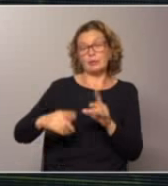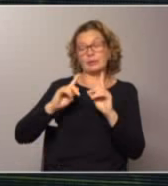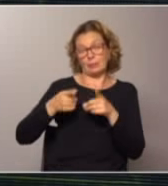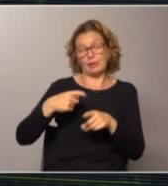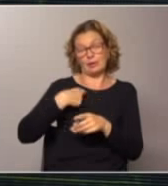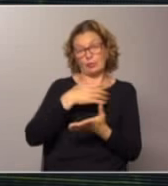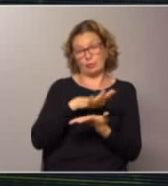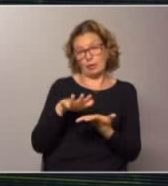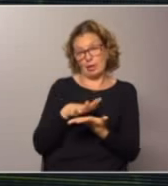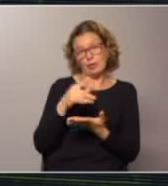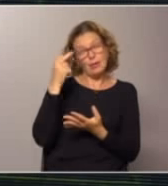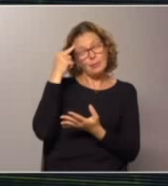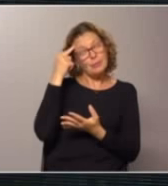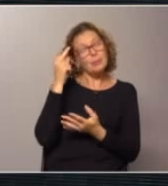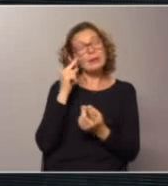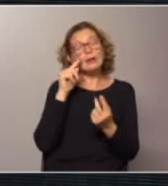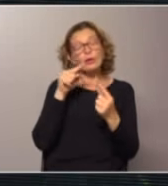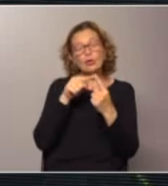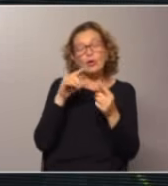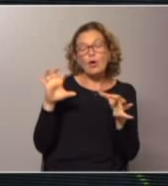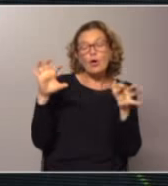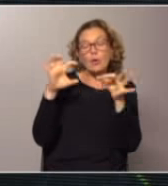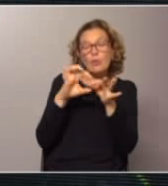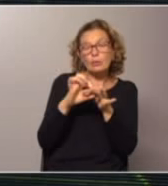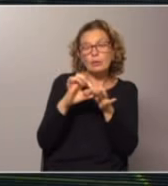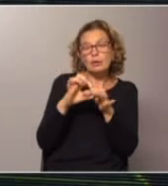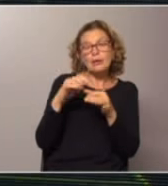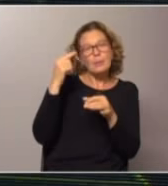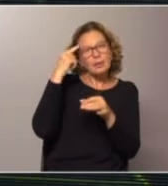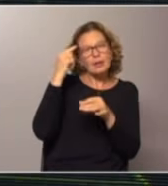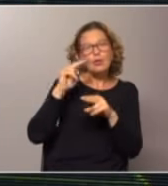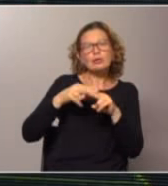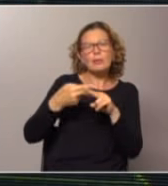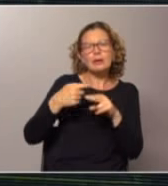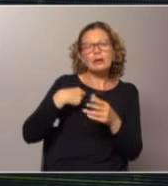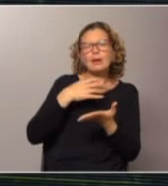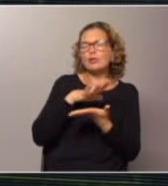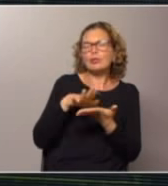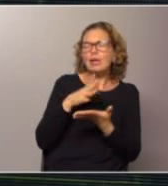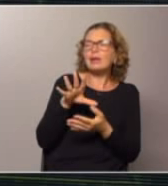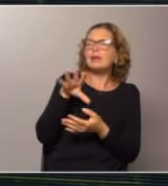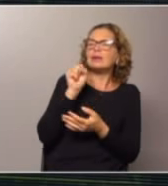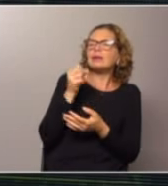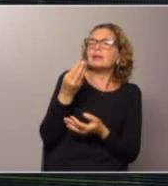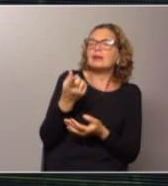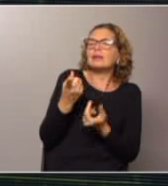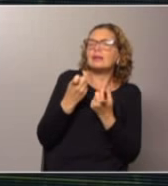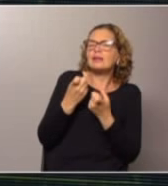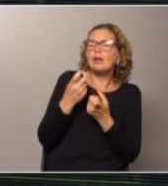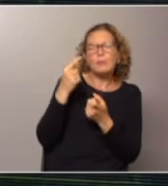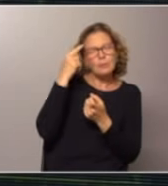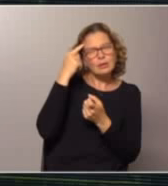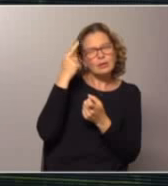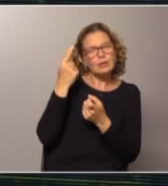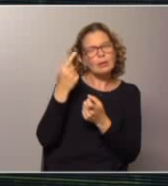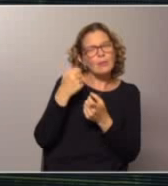y a mí me parece que hay el punto en común es que hay que reinterpretar a la sociedad no está tan fácil es yo creo que usamos categorías